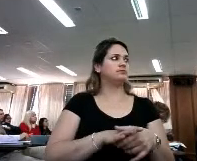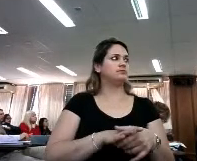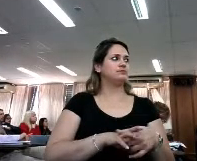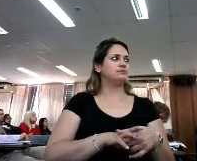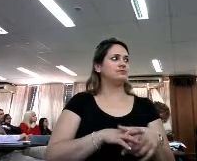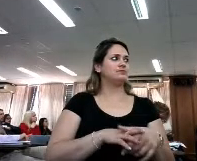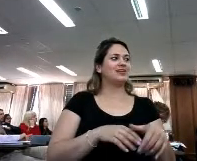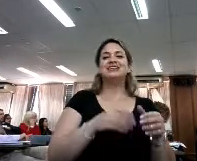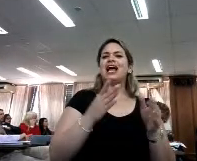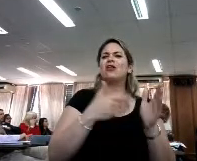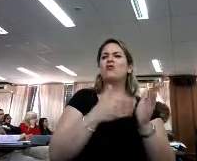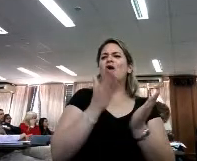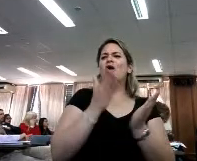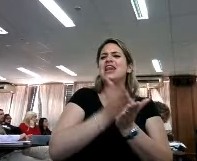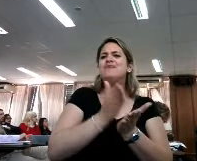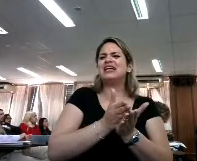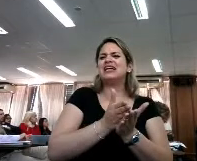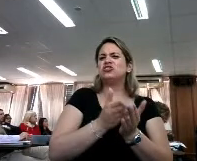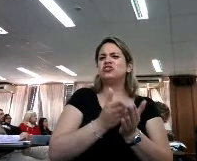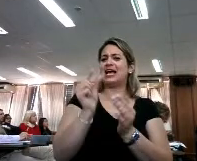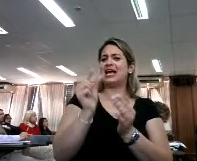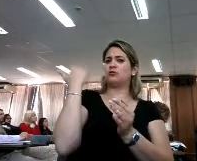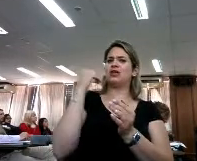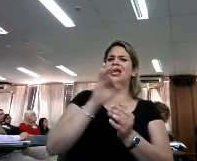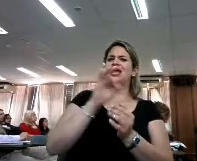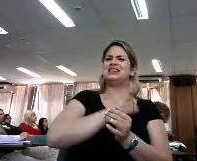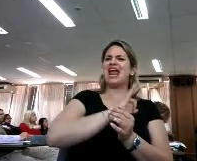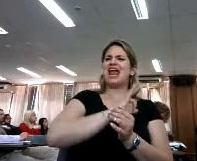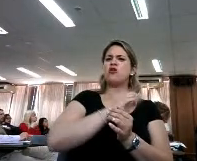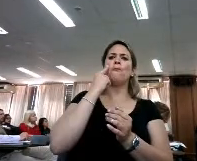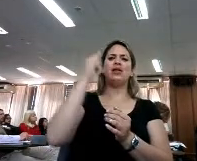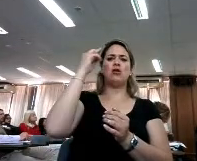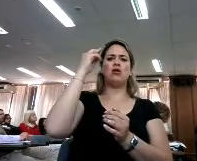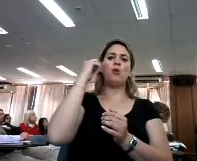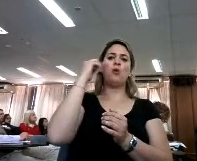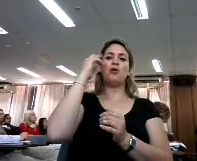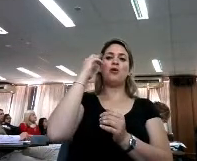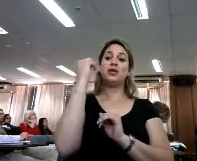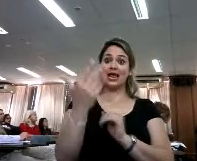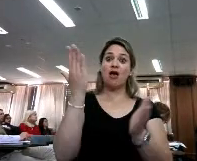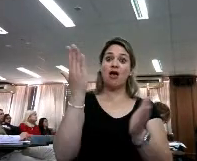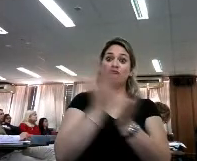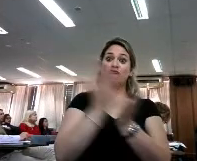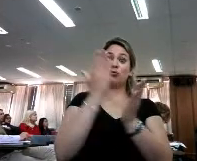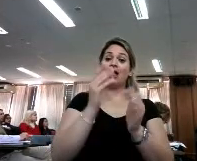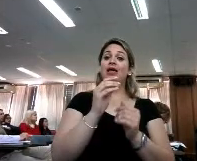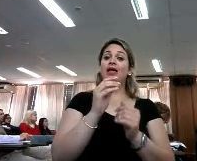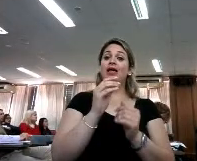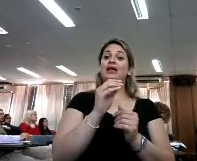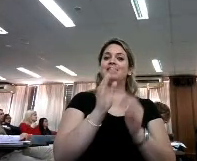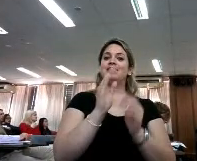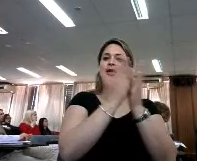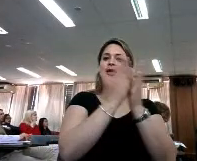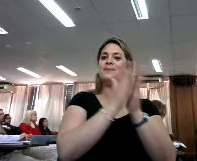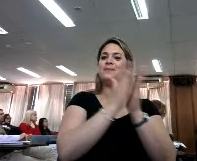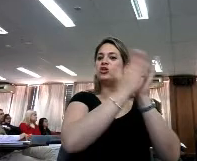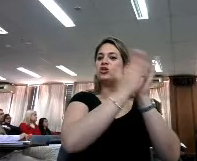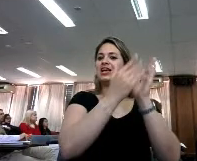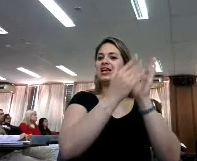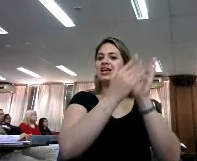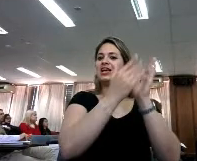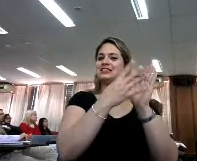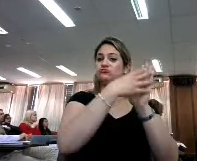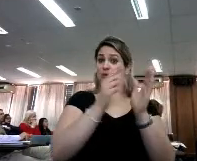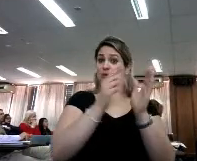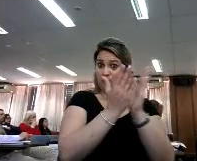algunas limitaciones de hace algún tiempo, esta es del año 93, y es la facultad de las bibliotecas para reproducir un ejemplar que se